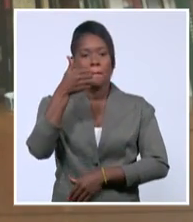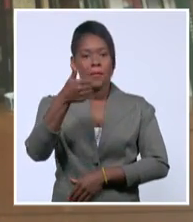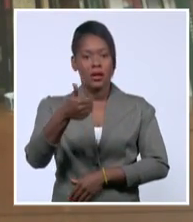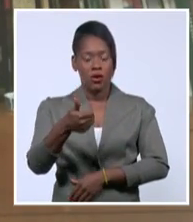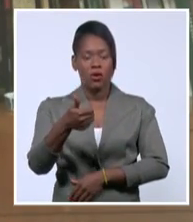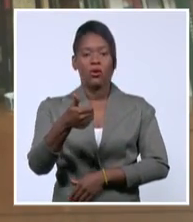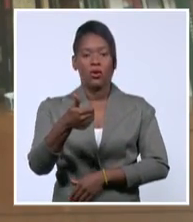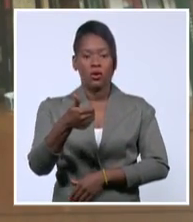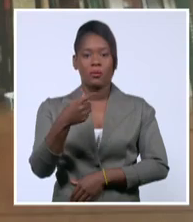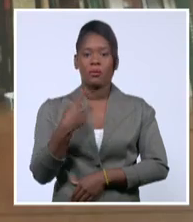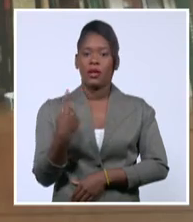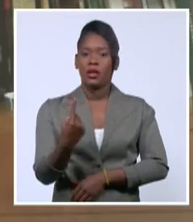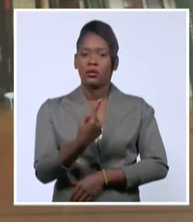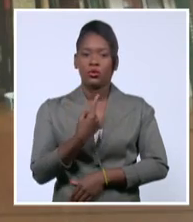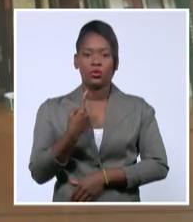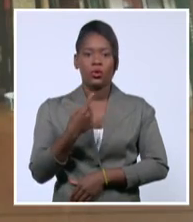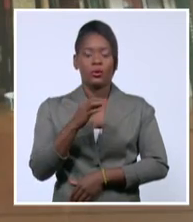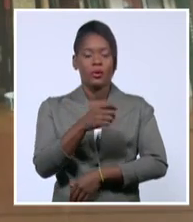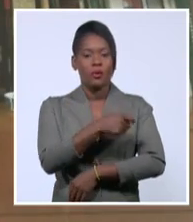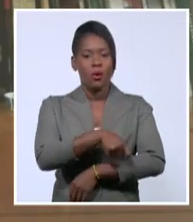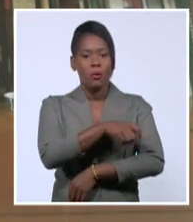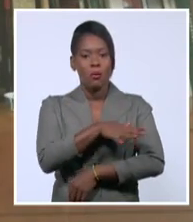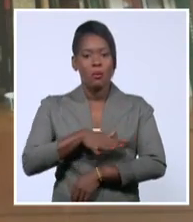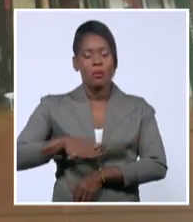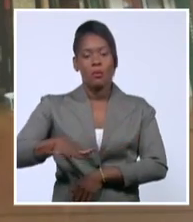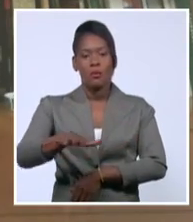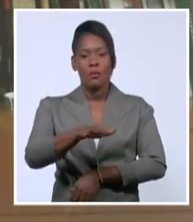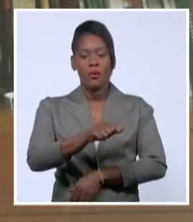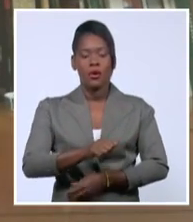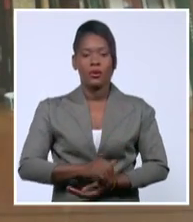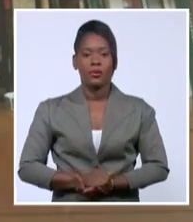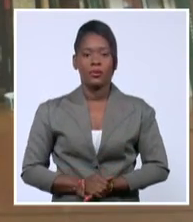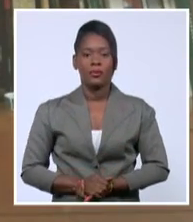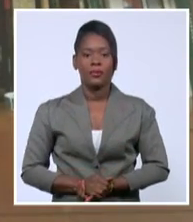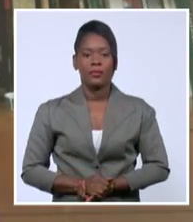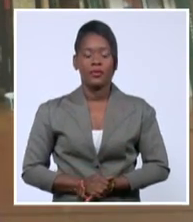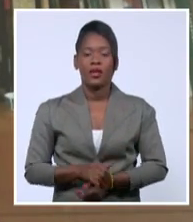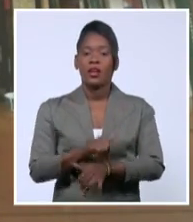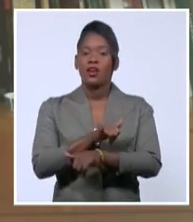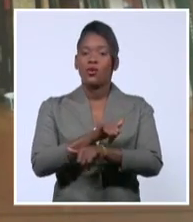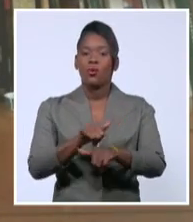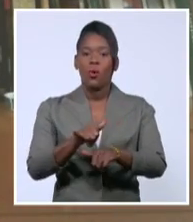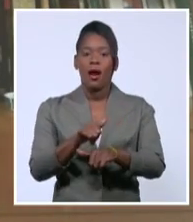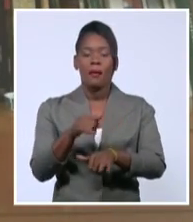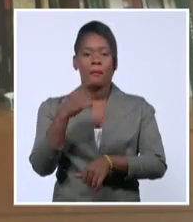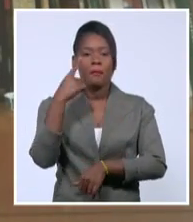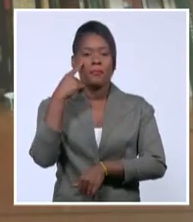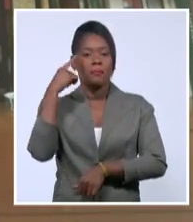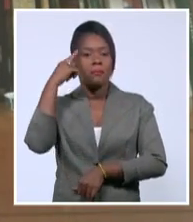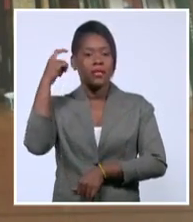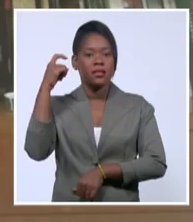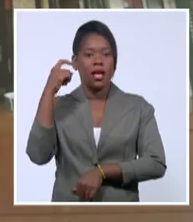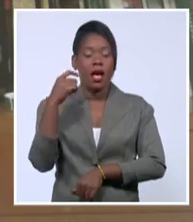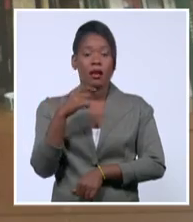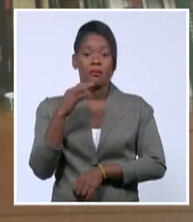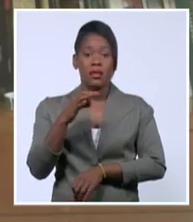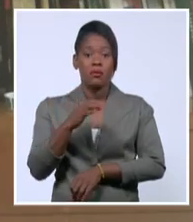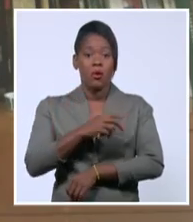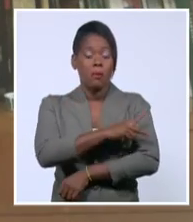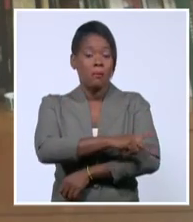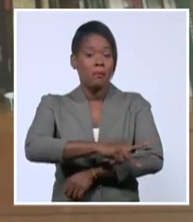desarrollo económico con justicia social. Recuperar la plena soberanía de nuestros países y